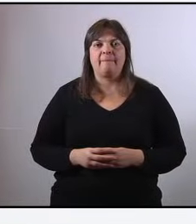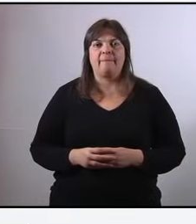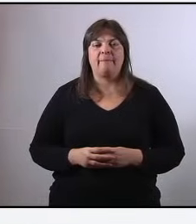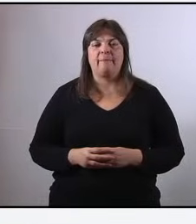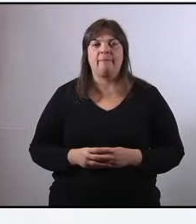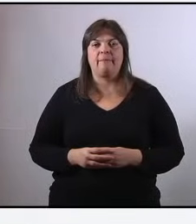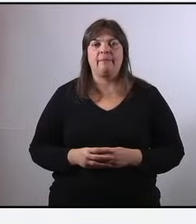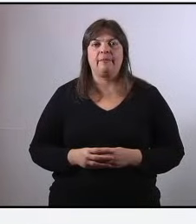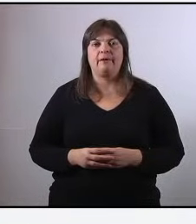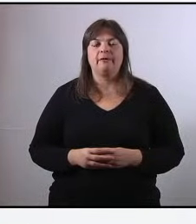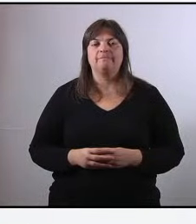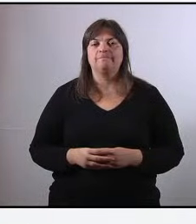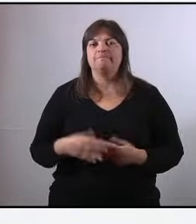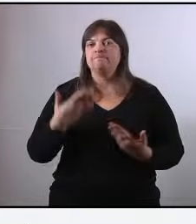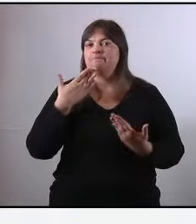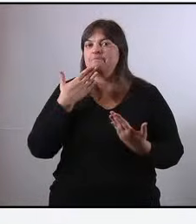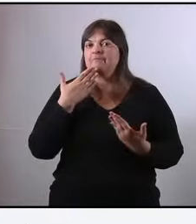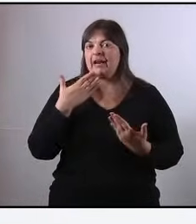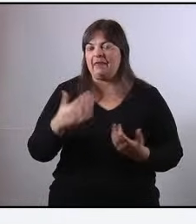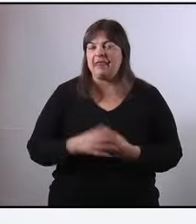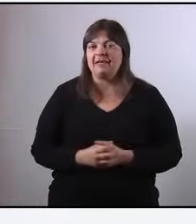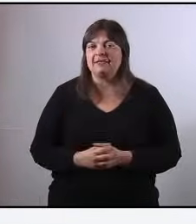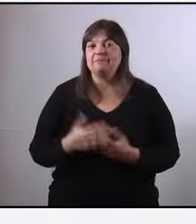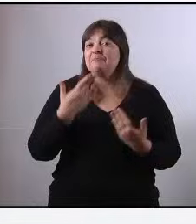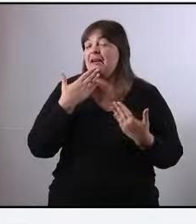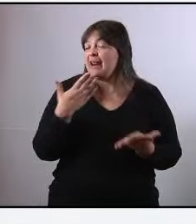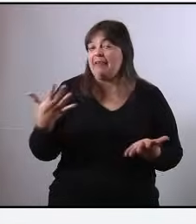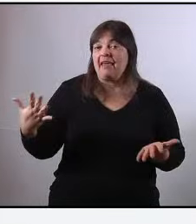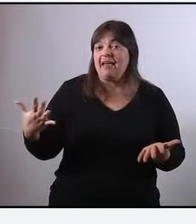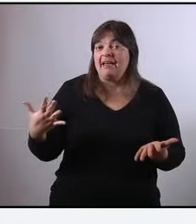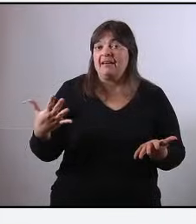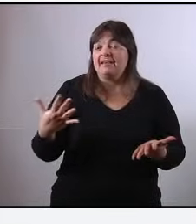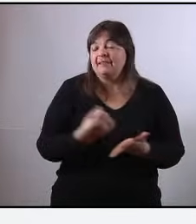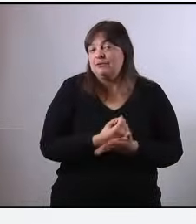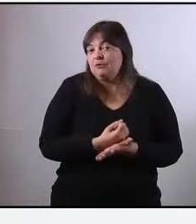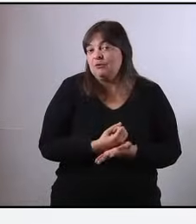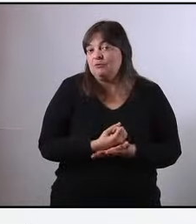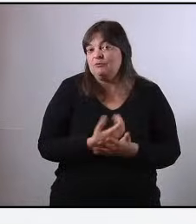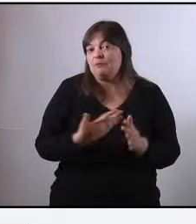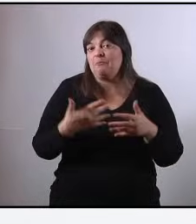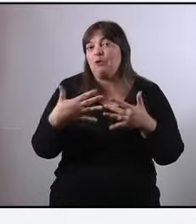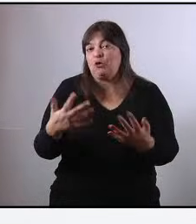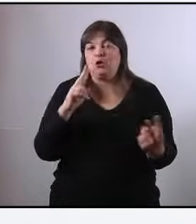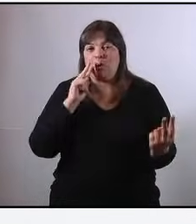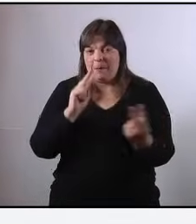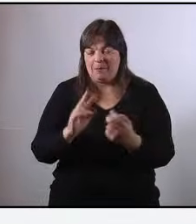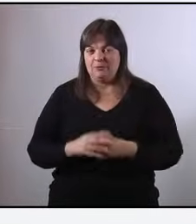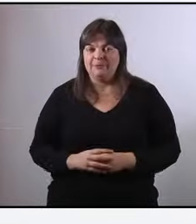¿Sí? Bueno, pues muchísimas gracias y nos vemos prontito.